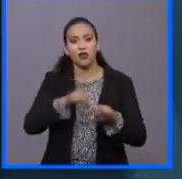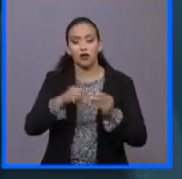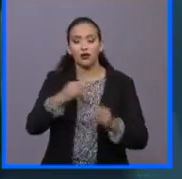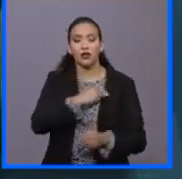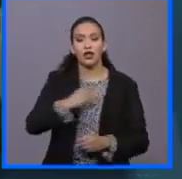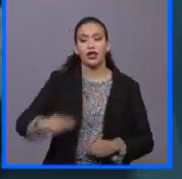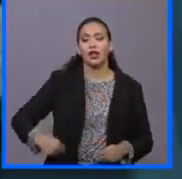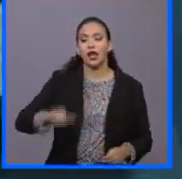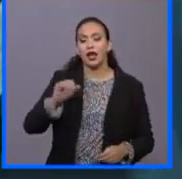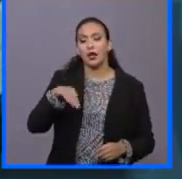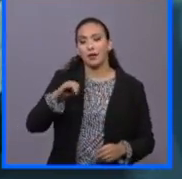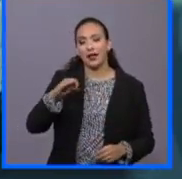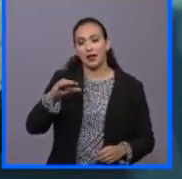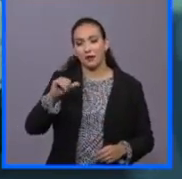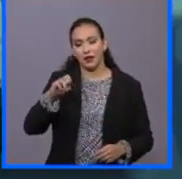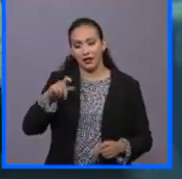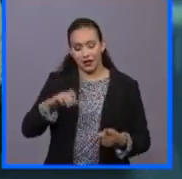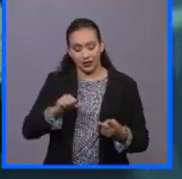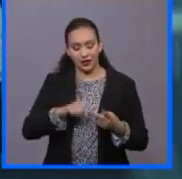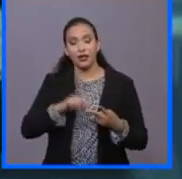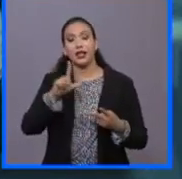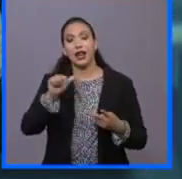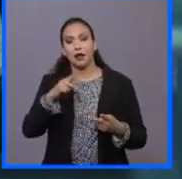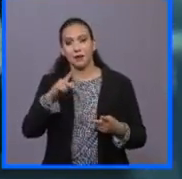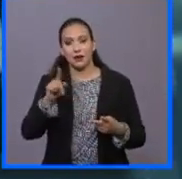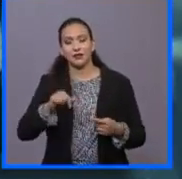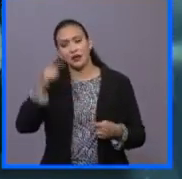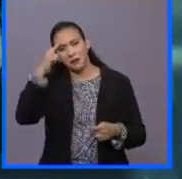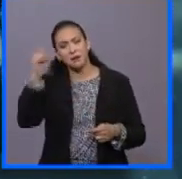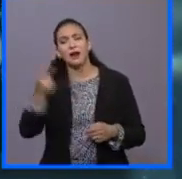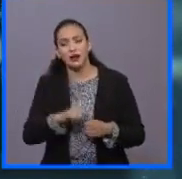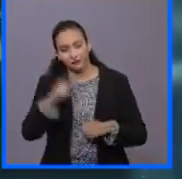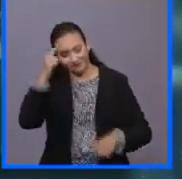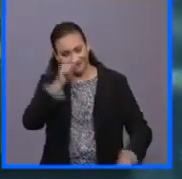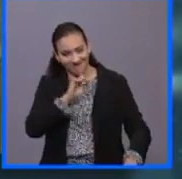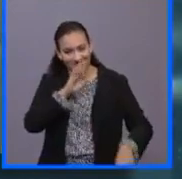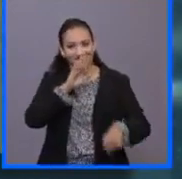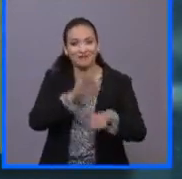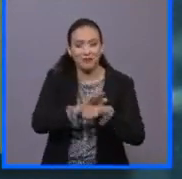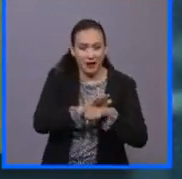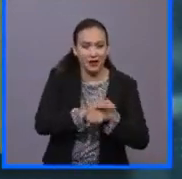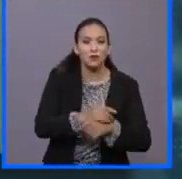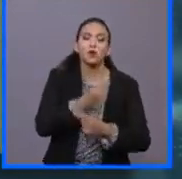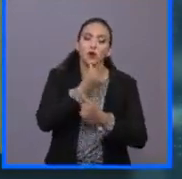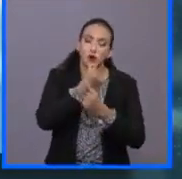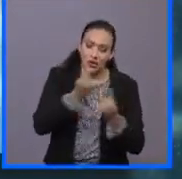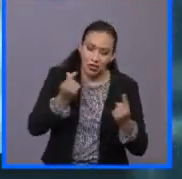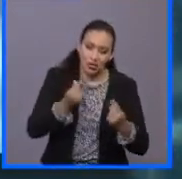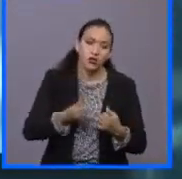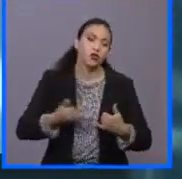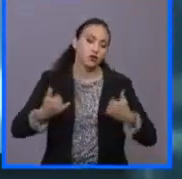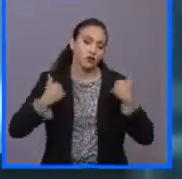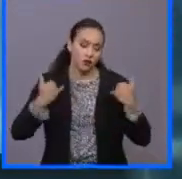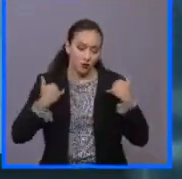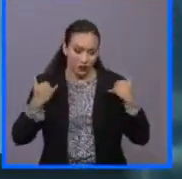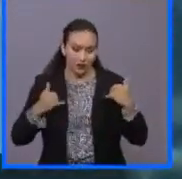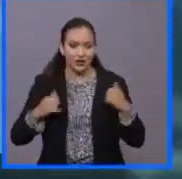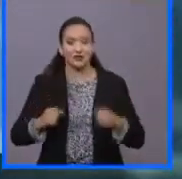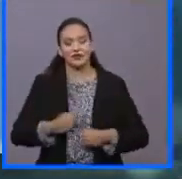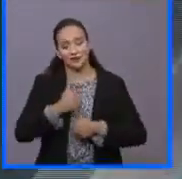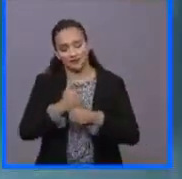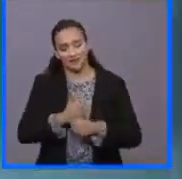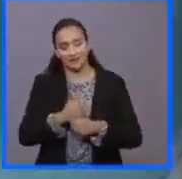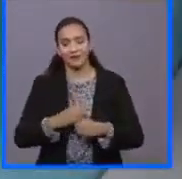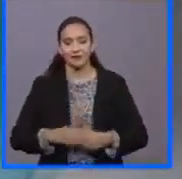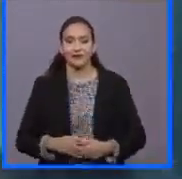de Amecameca y La Paz, para ampliar la protección a las mujeres, infancias y adolescencias en situación de